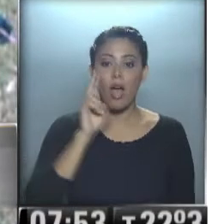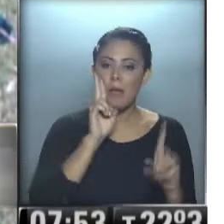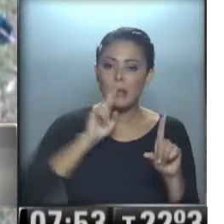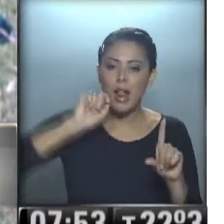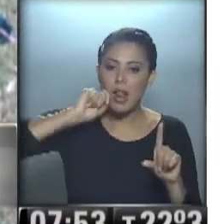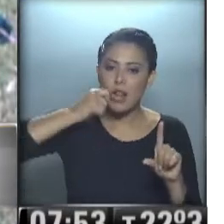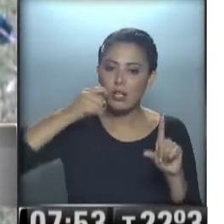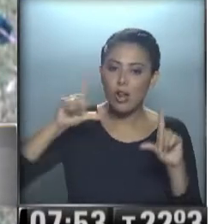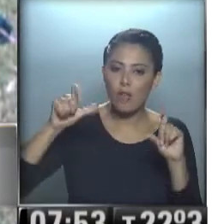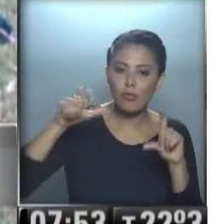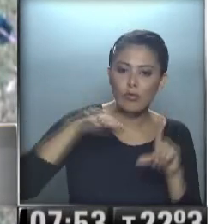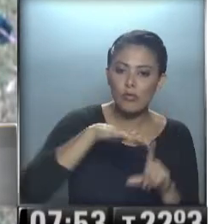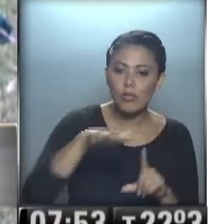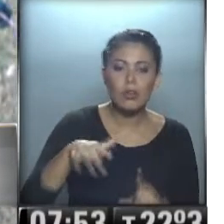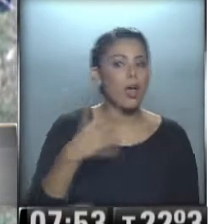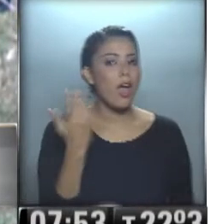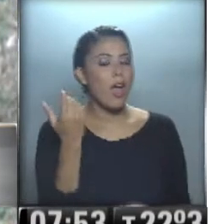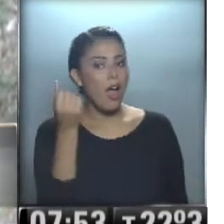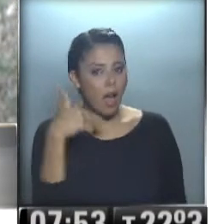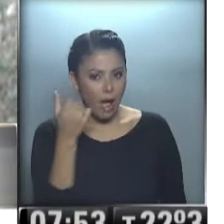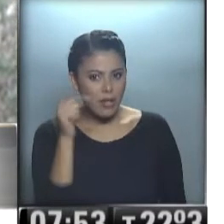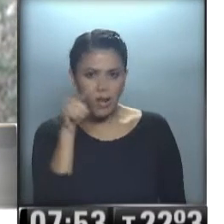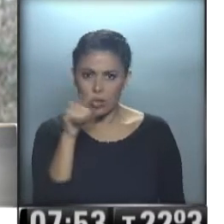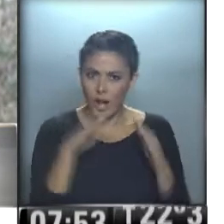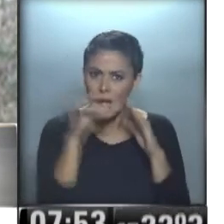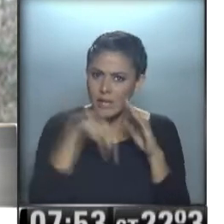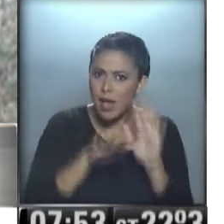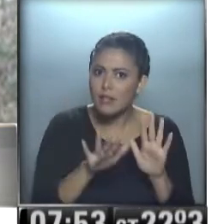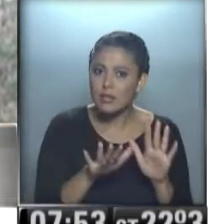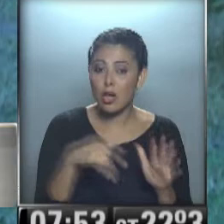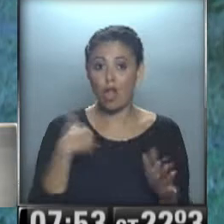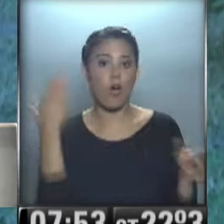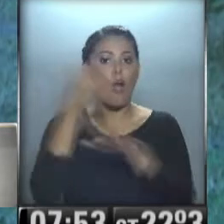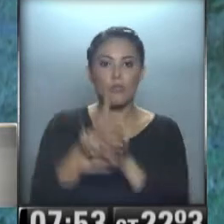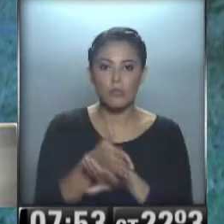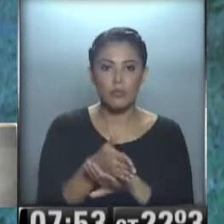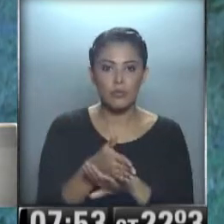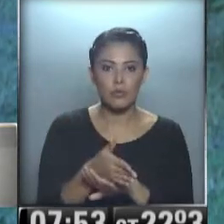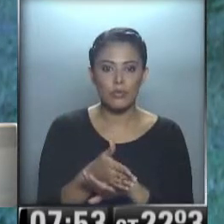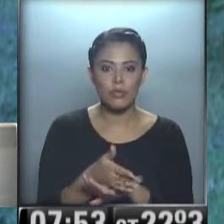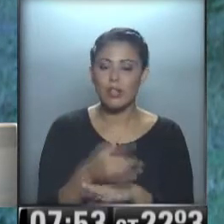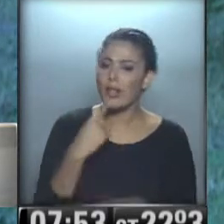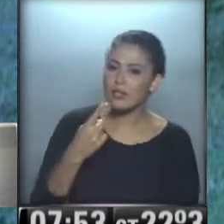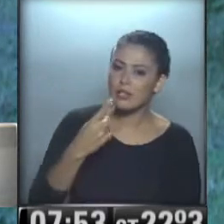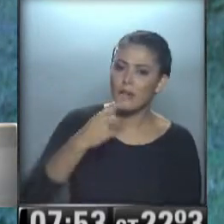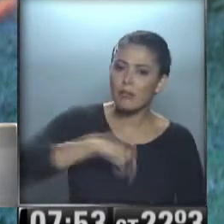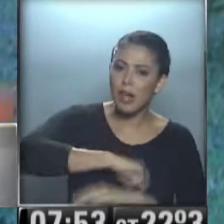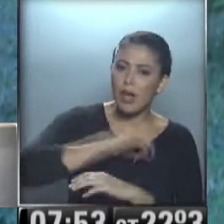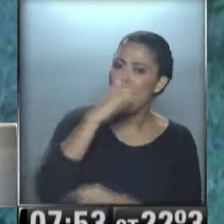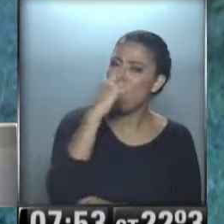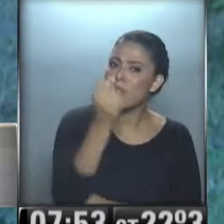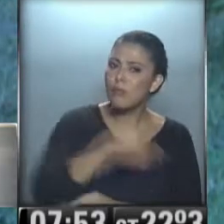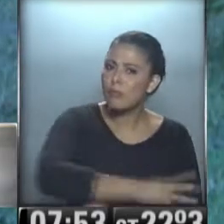linda imagen. Ay, Ana María Ruiz, no me digas que esto lo tenés en tu casa, porque voy para allá, Pavos reales. Pavos reales